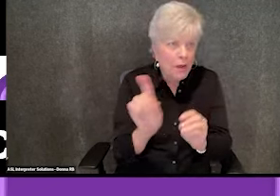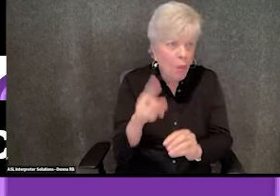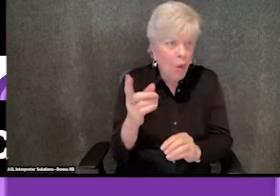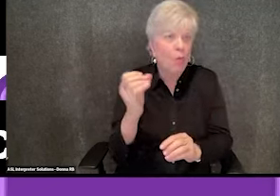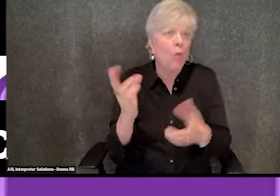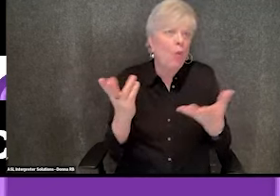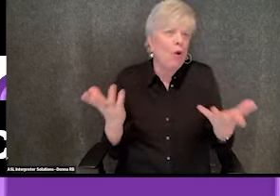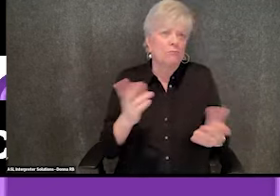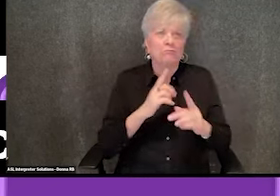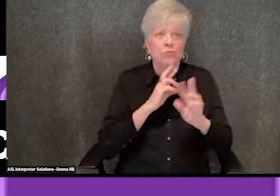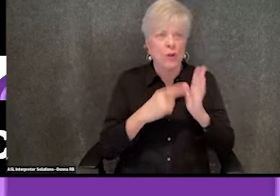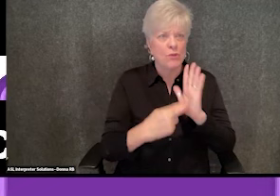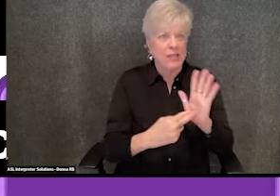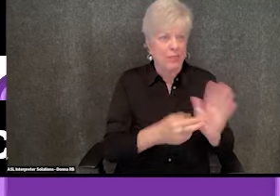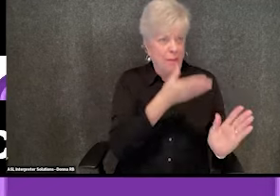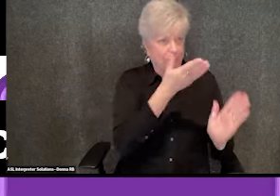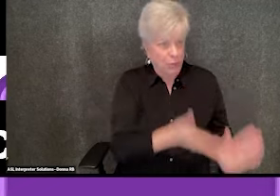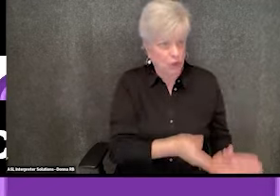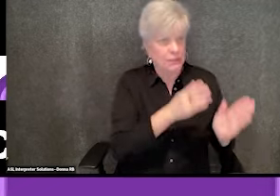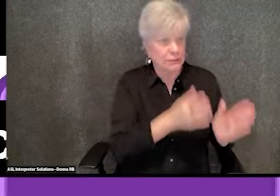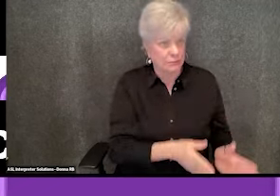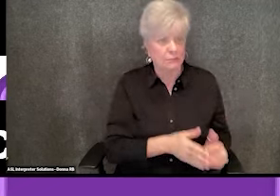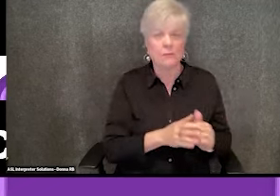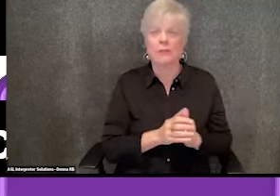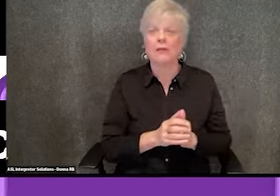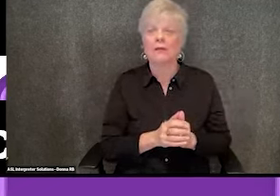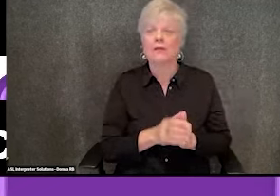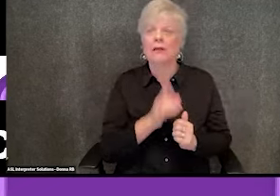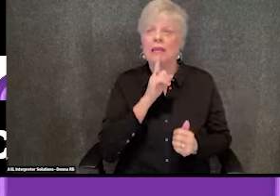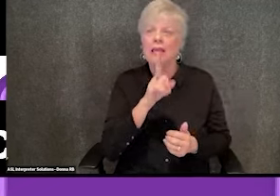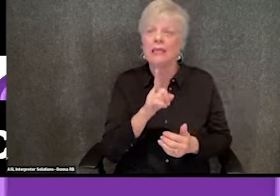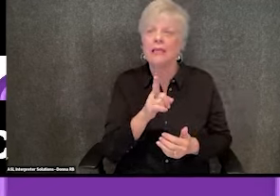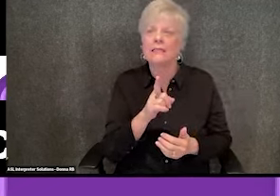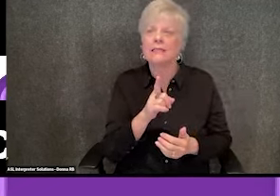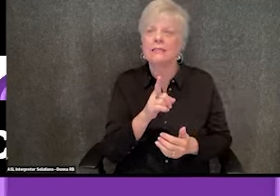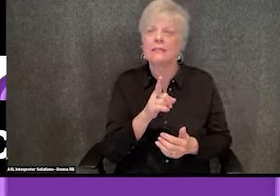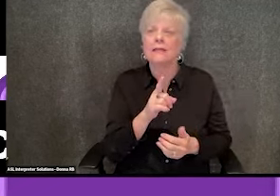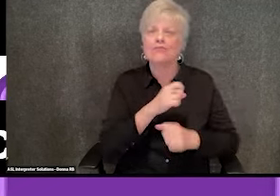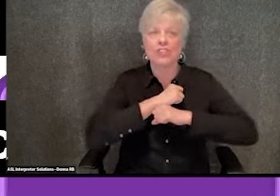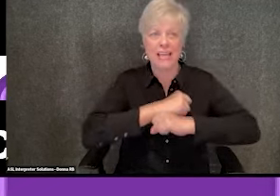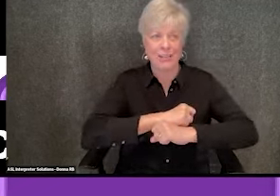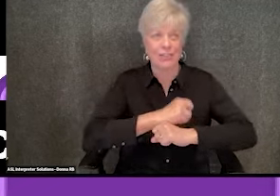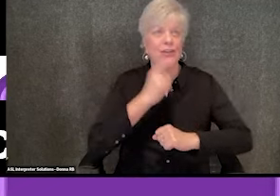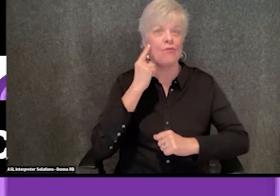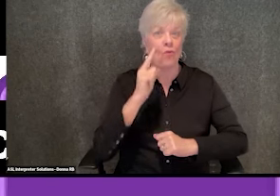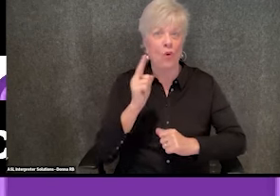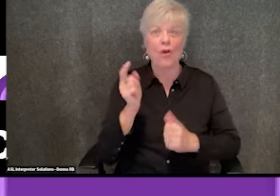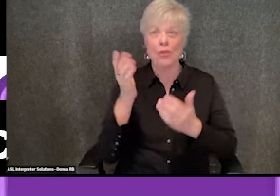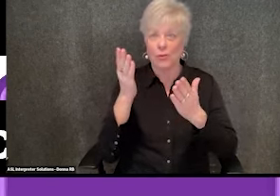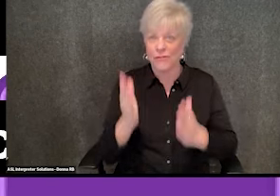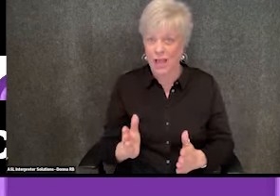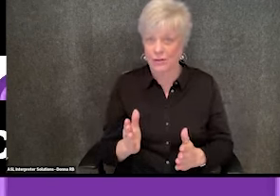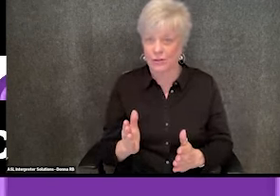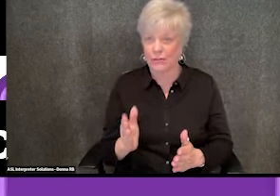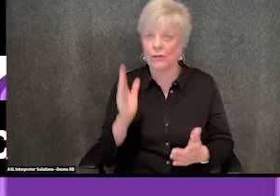a asistir a una reunión, a tomar decisiones. Eso se utiliza todo el tiempo. Es una protección para